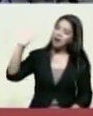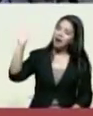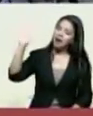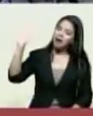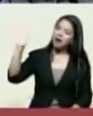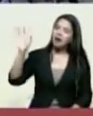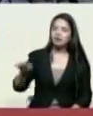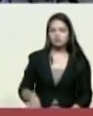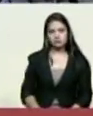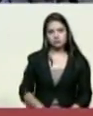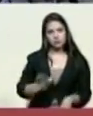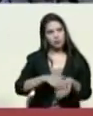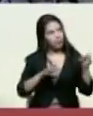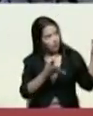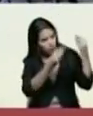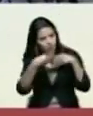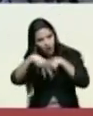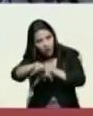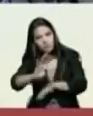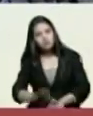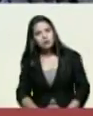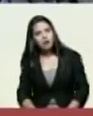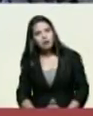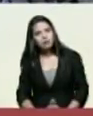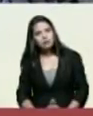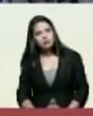Saludan a la marcha, ¿y por qué no vas a caminar?